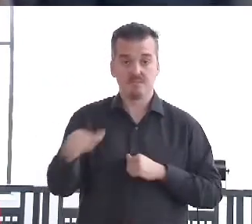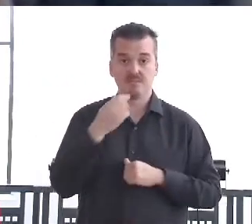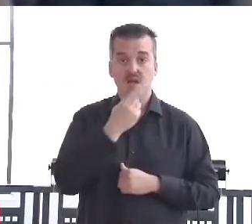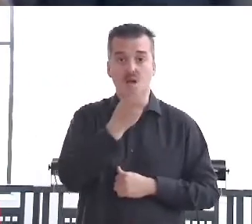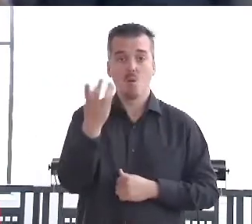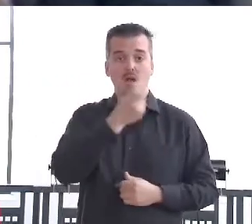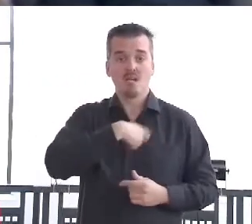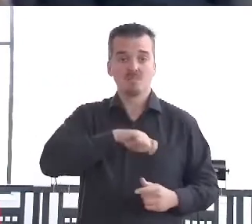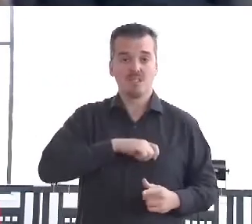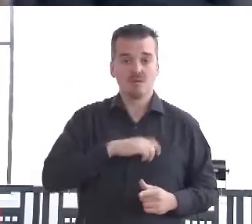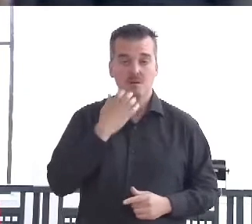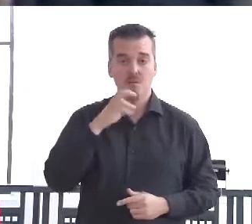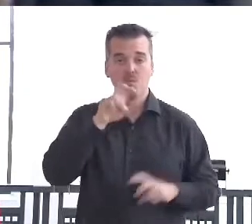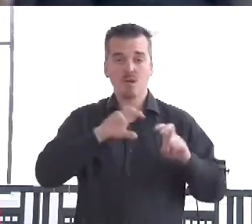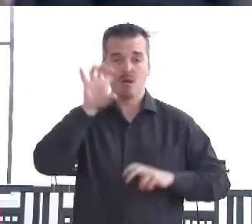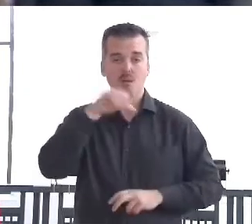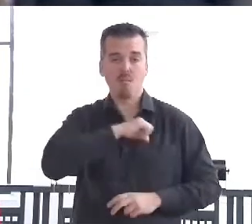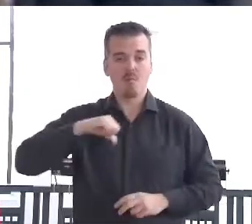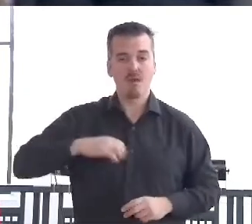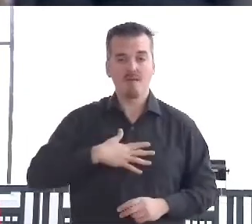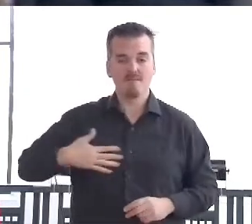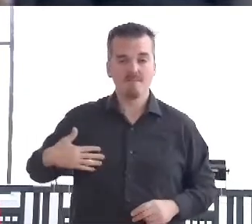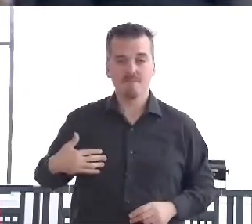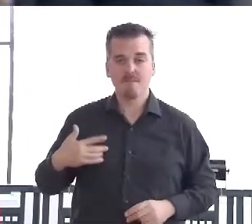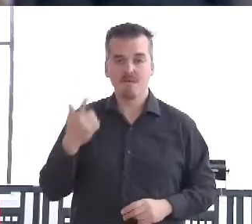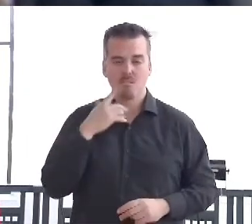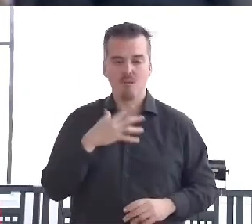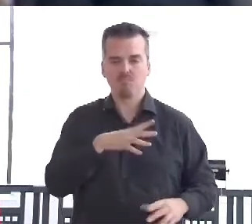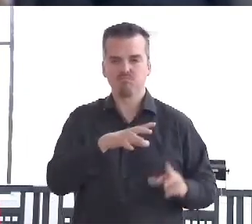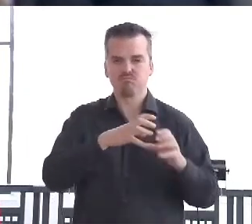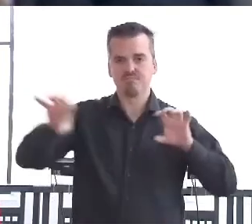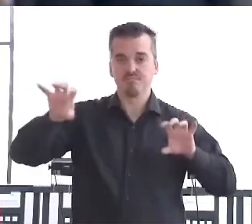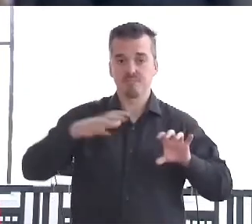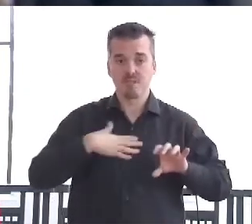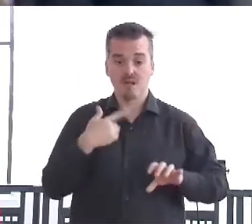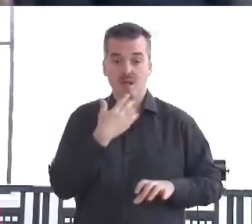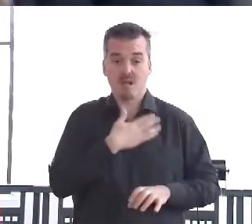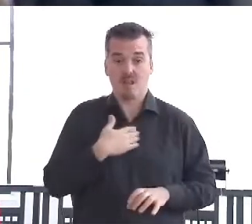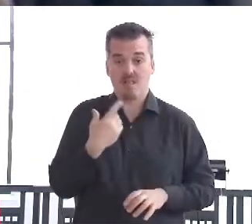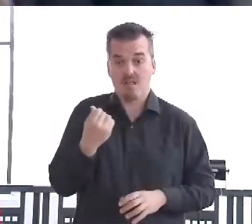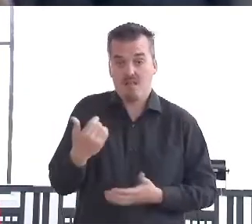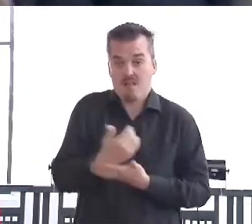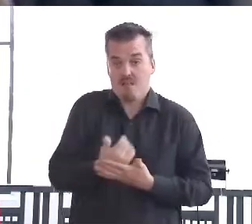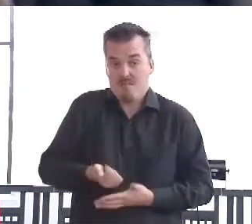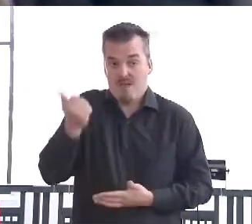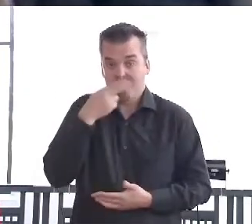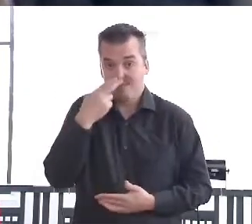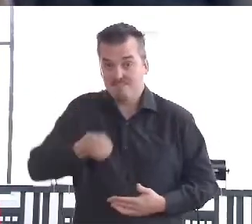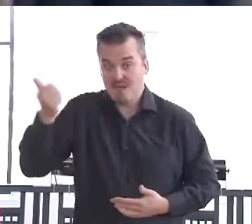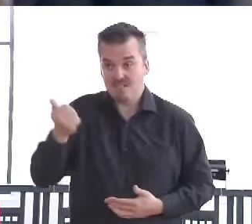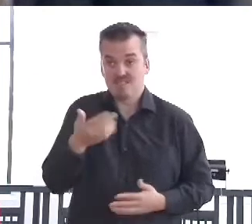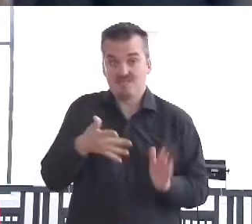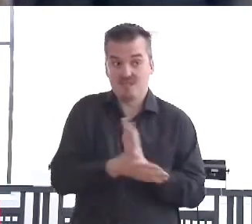independentistas, buscan arrimar el ascua a su sardina, es decir, que el resto no tengamos lo